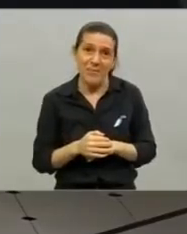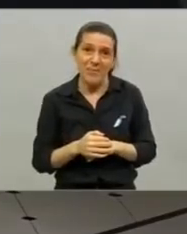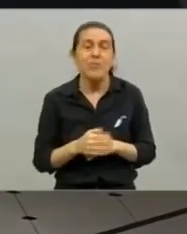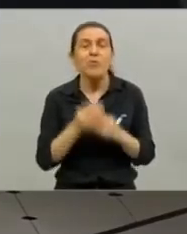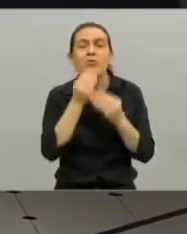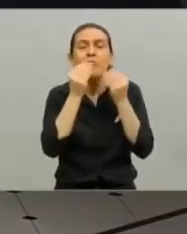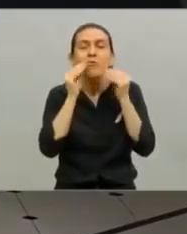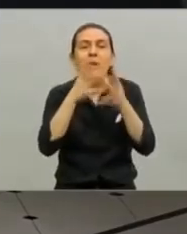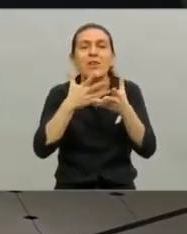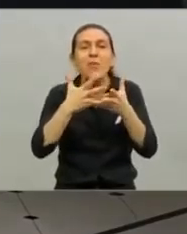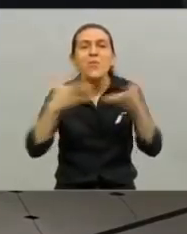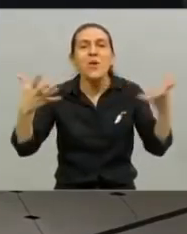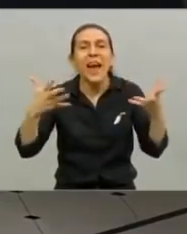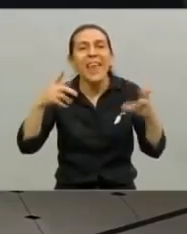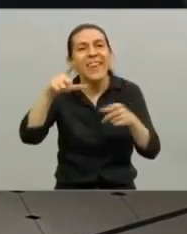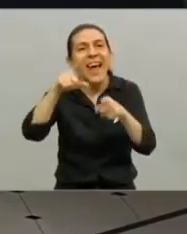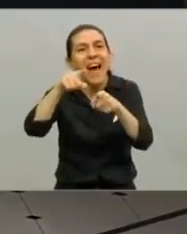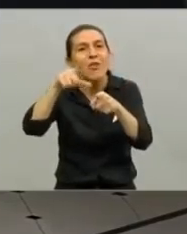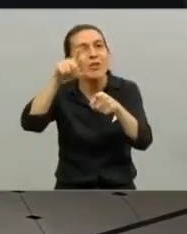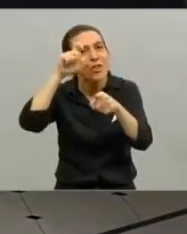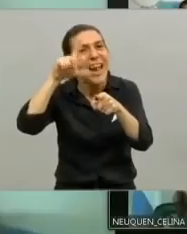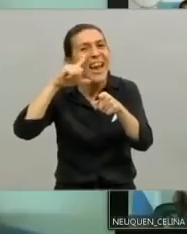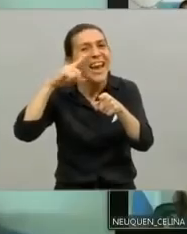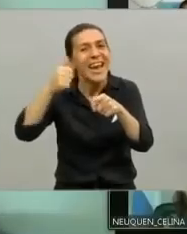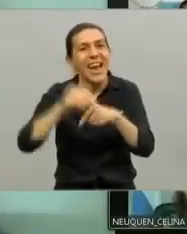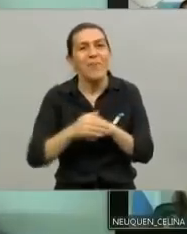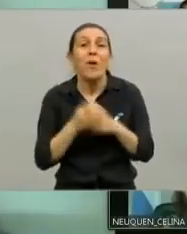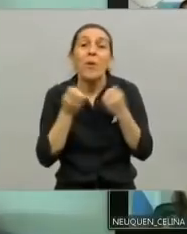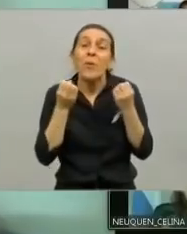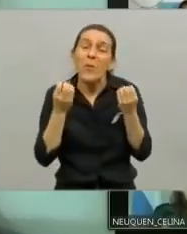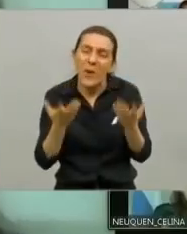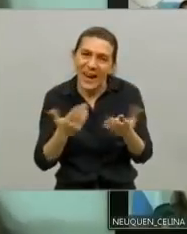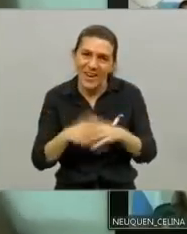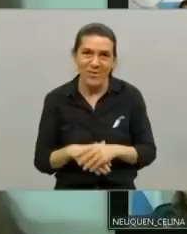Te mando un beso muy grande, Celina. Bueno.